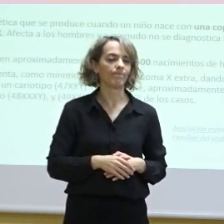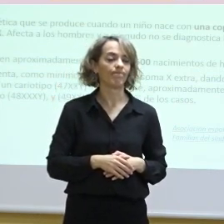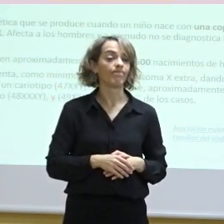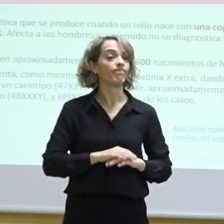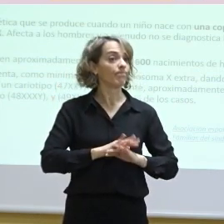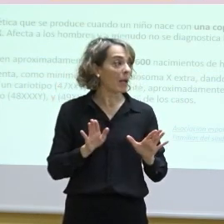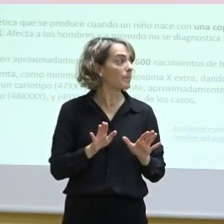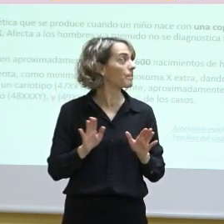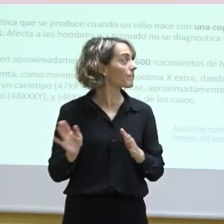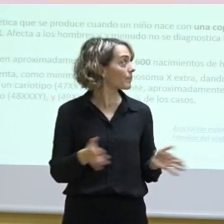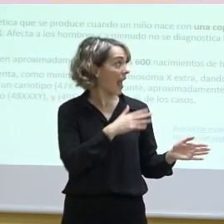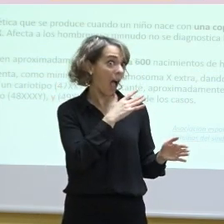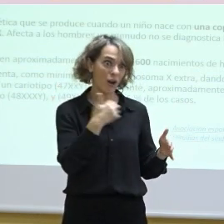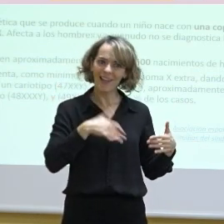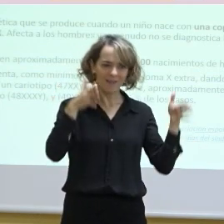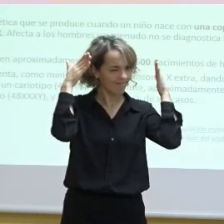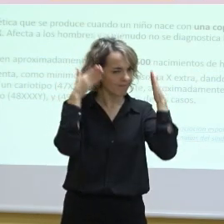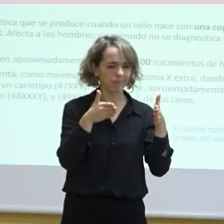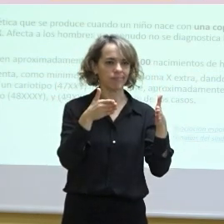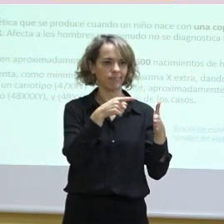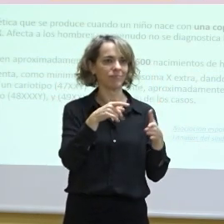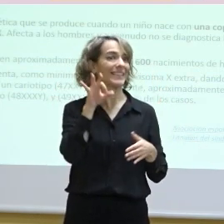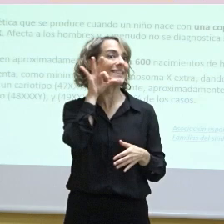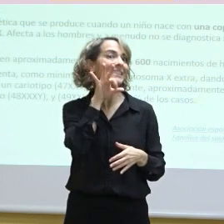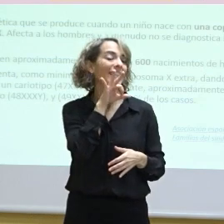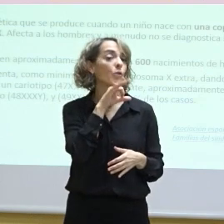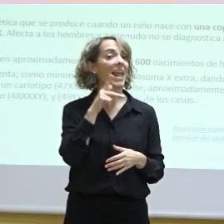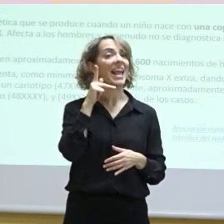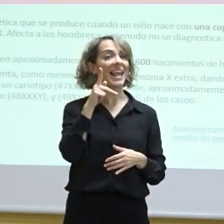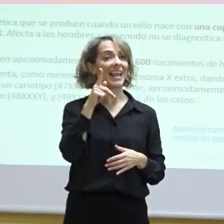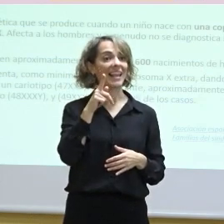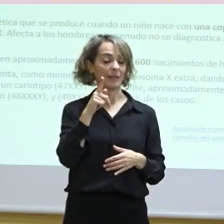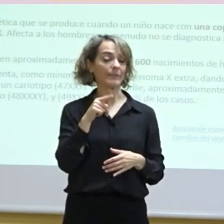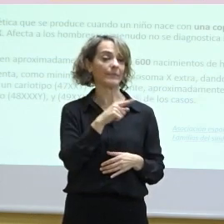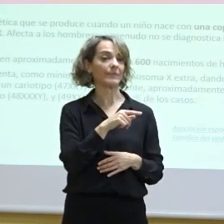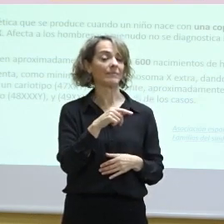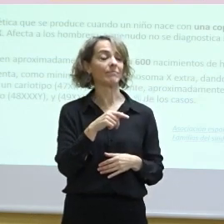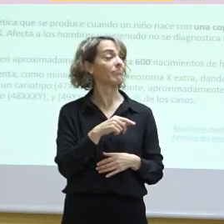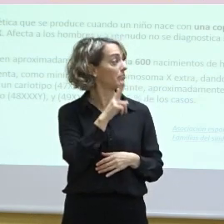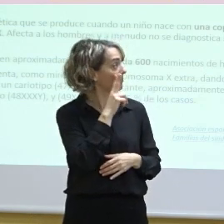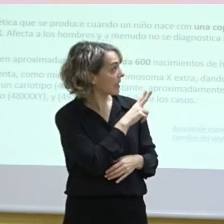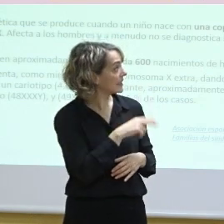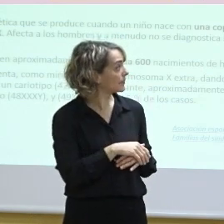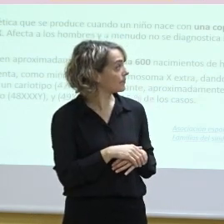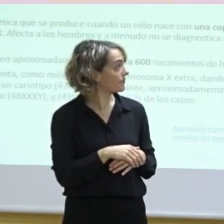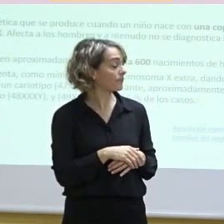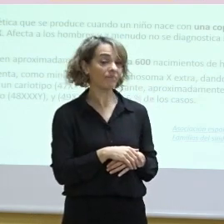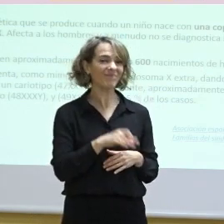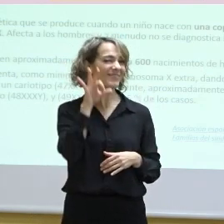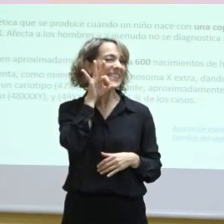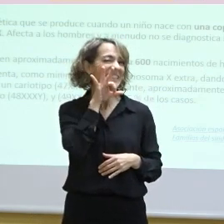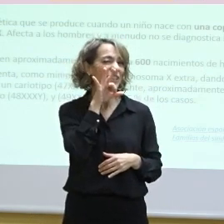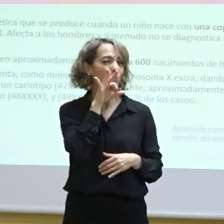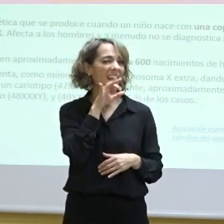Vale, y vamos a meternos de lleno ya con el síndrome de Klinefelter. En este caso, como veis, he traído un síndrome